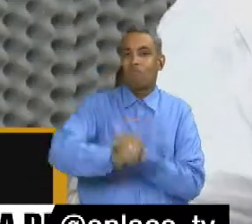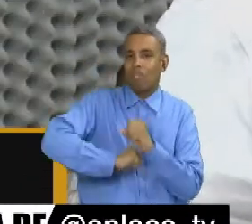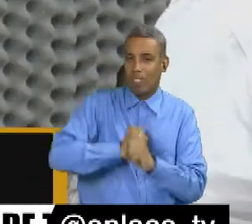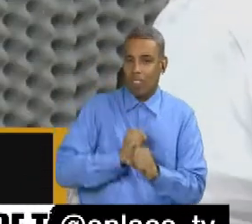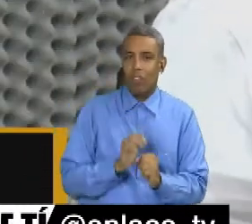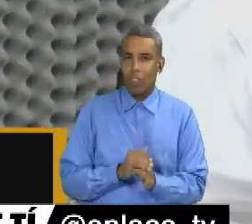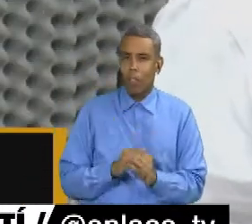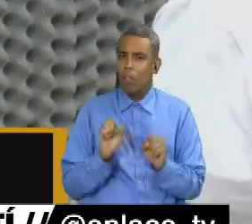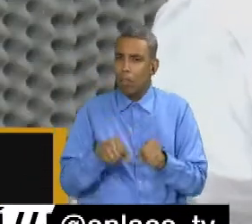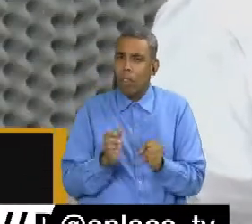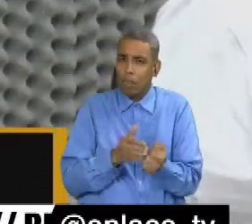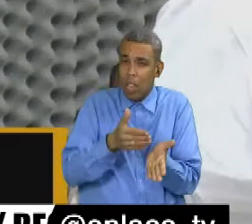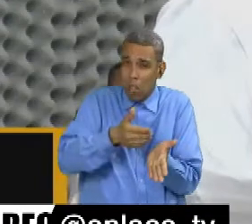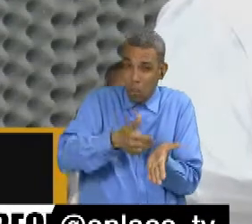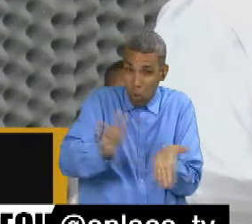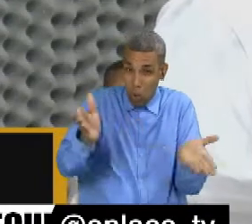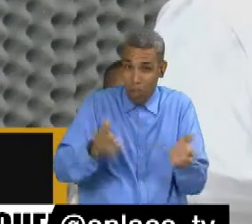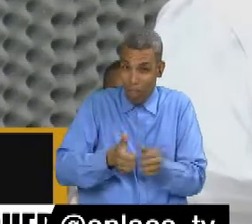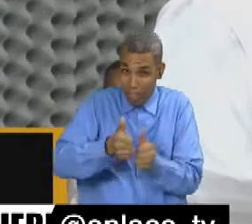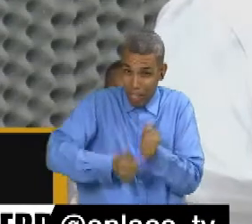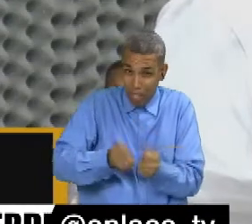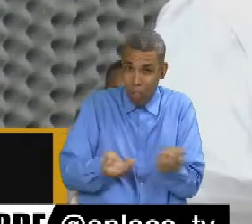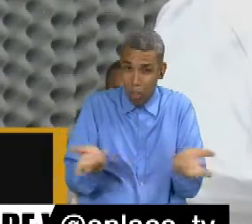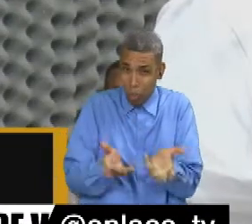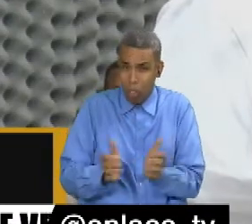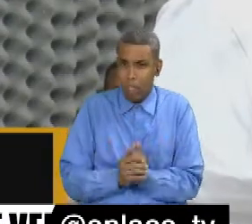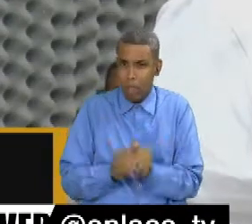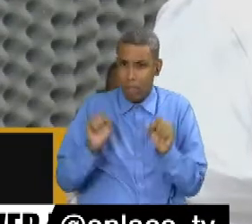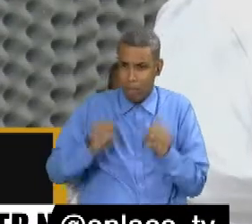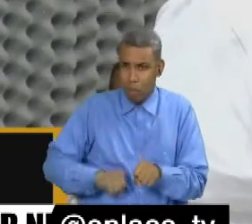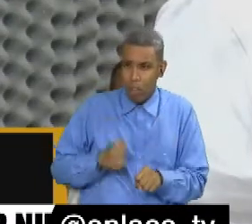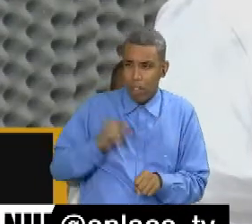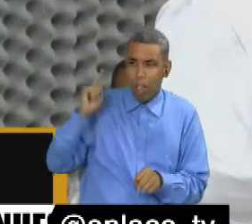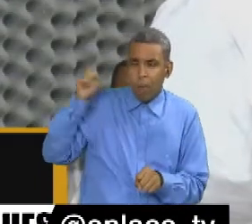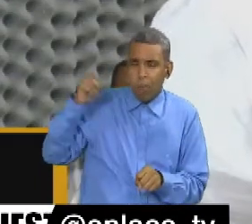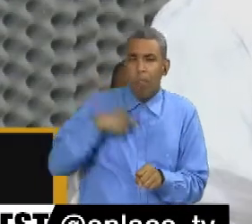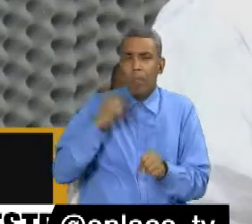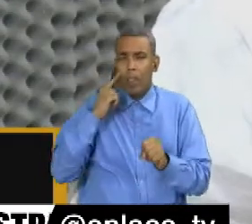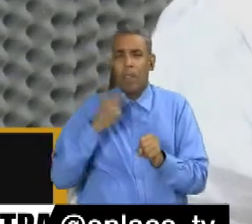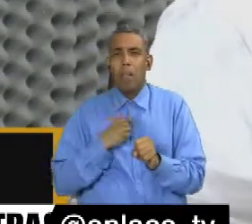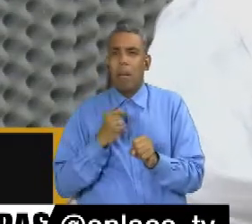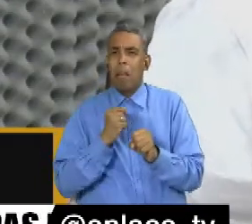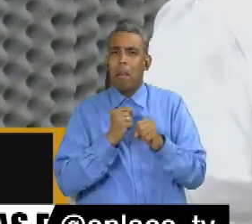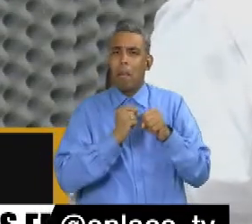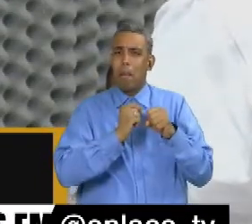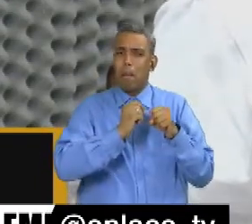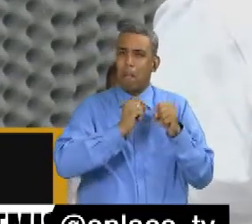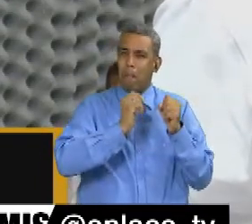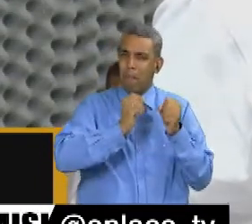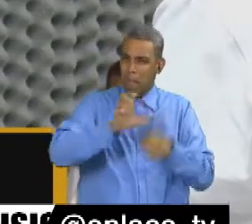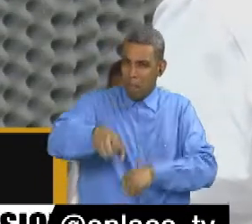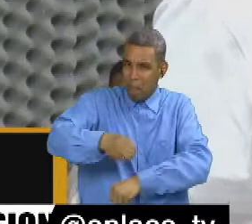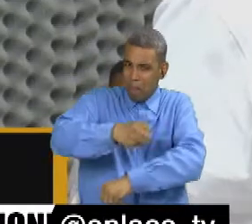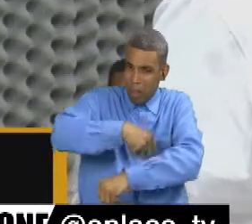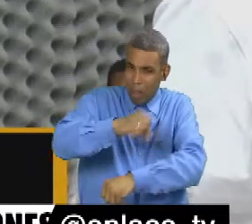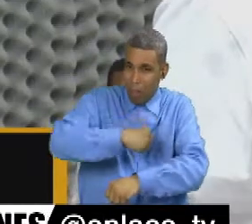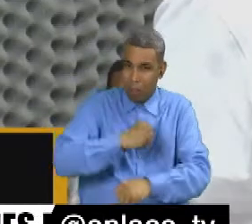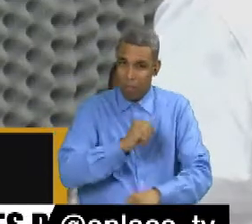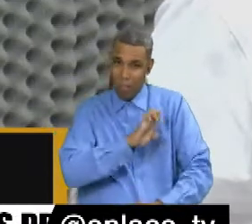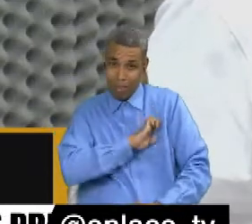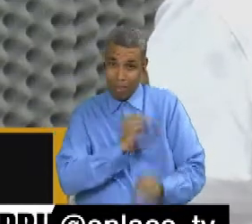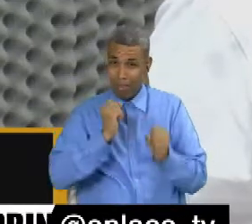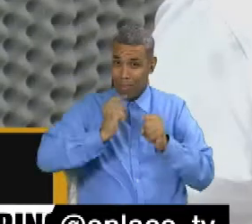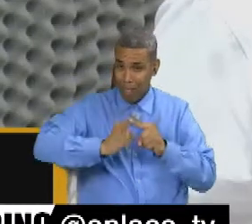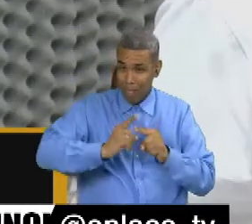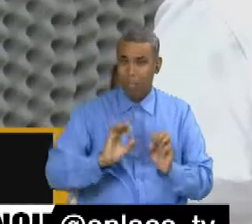el supermercado El Éxito. Vamos a estar ahí unos puntos de recaudo sábado y domingo. Por eso los invitamos a que este fin de semana no dejen